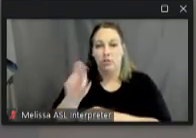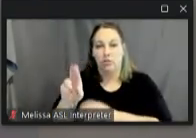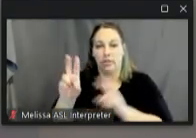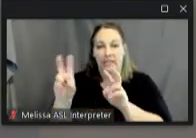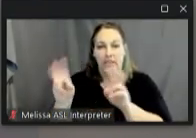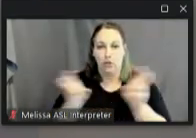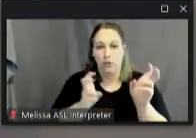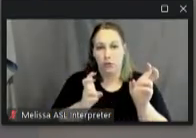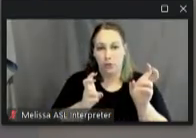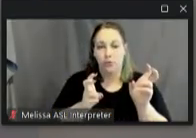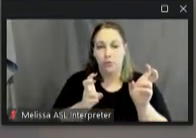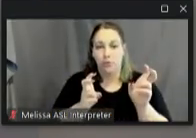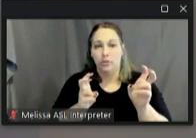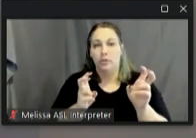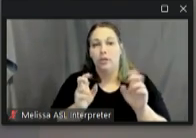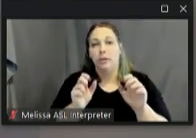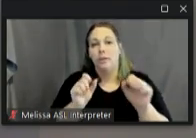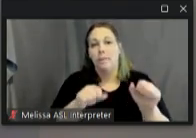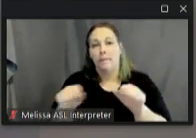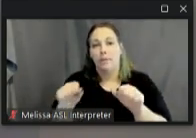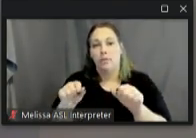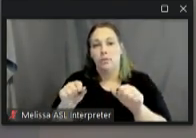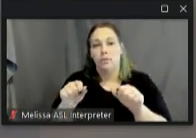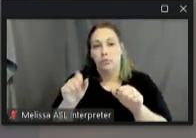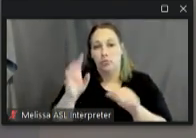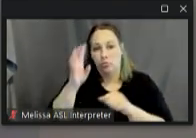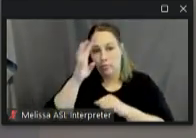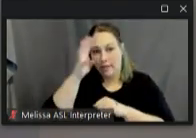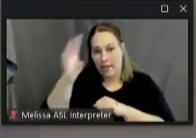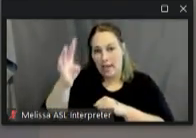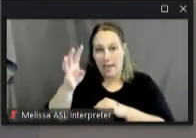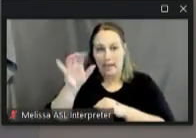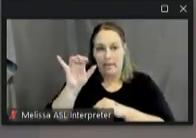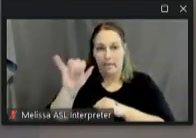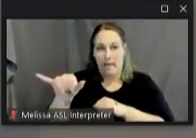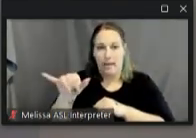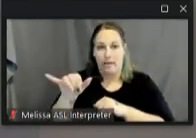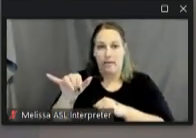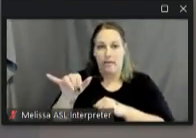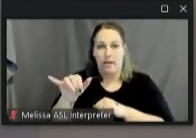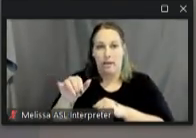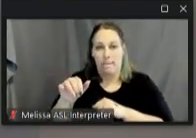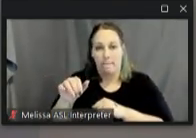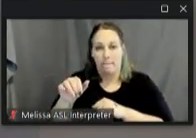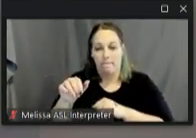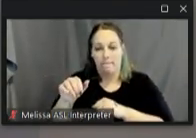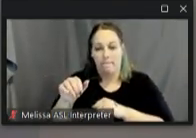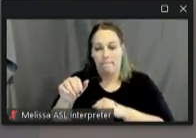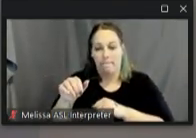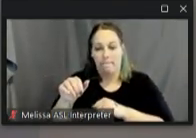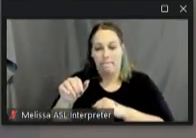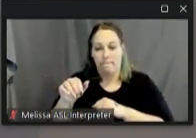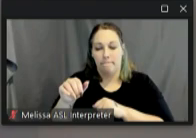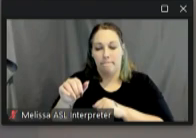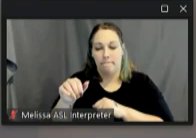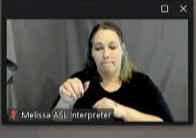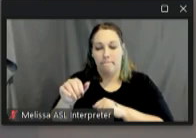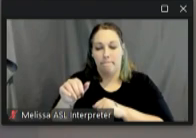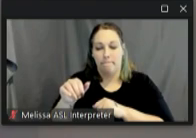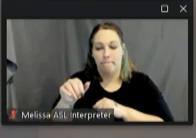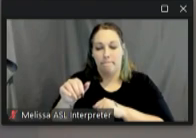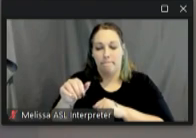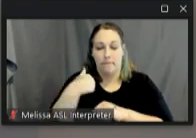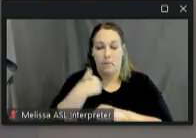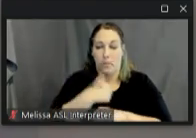reforzar el cumplimiento efectivo que se destine en tanto a los fondos para poder garantizar la protección de las mujeres y niñas de